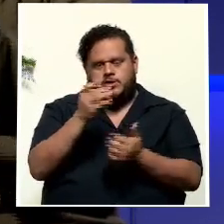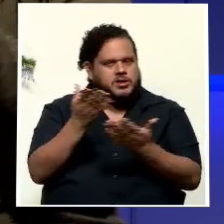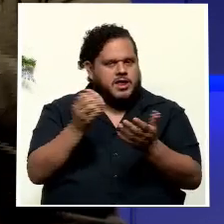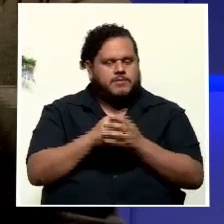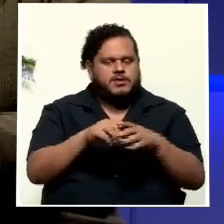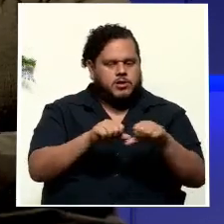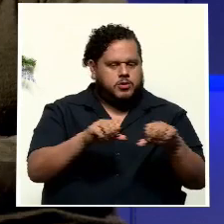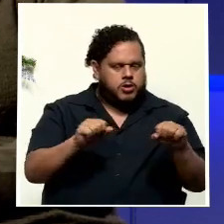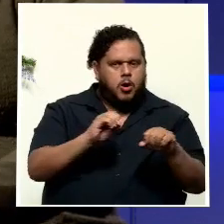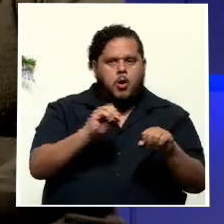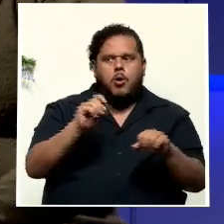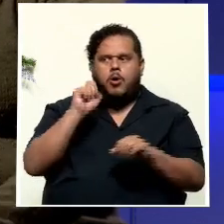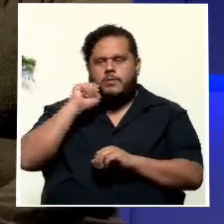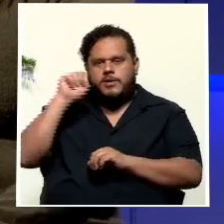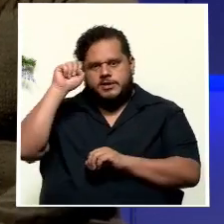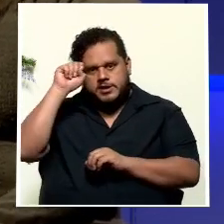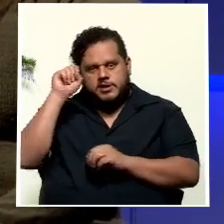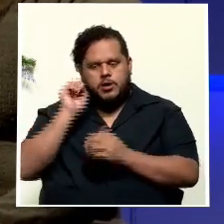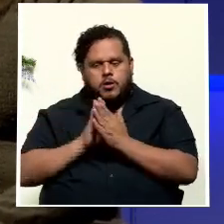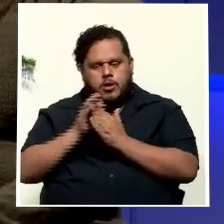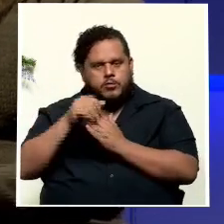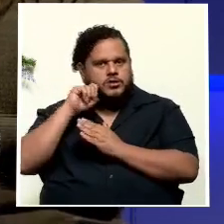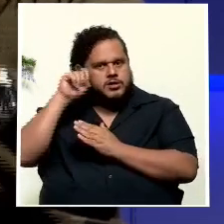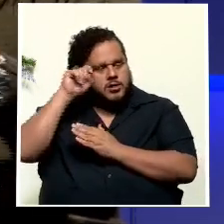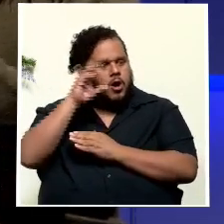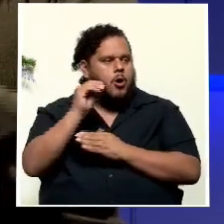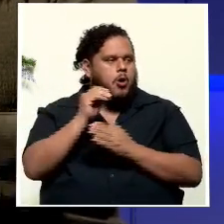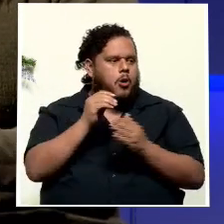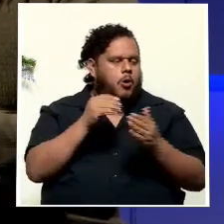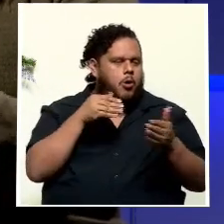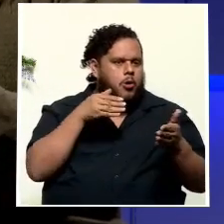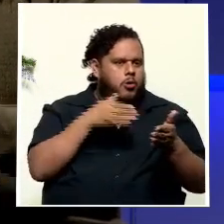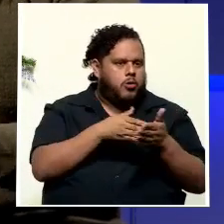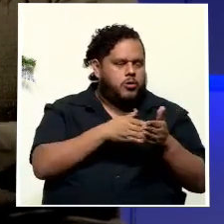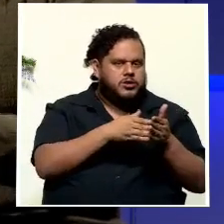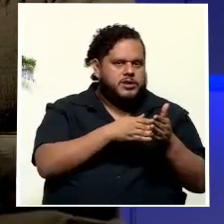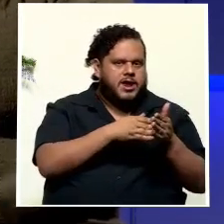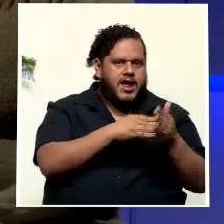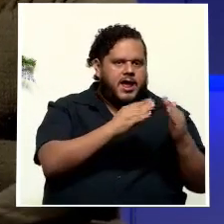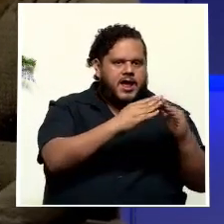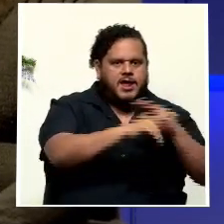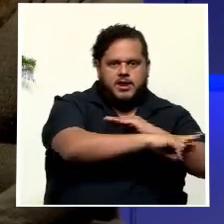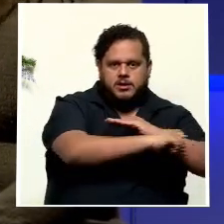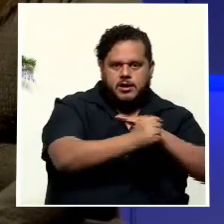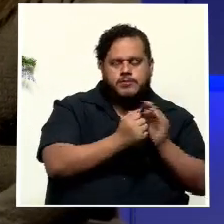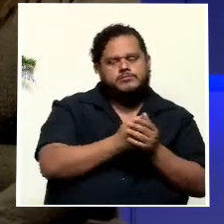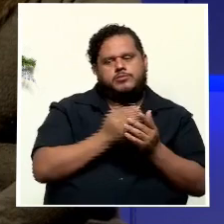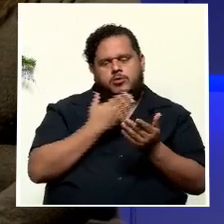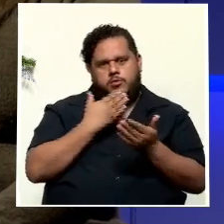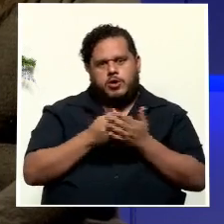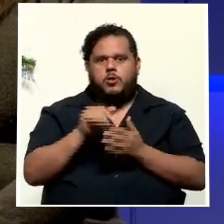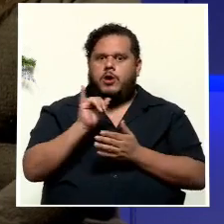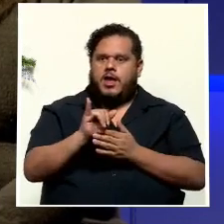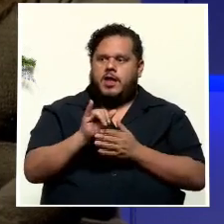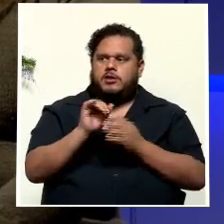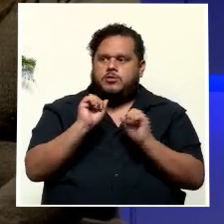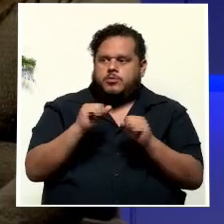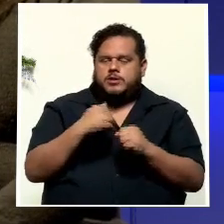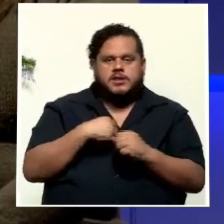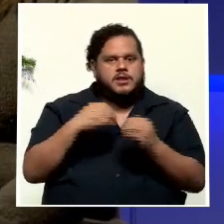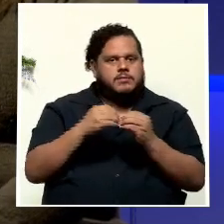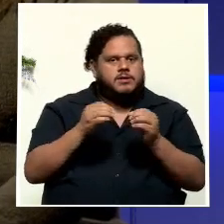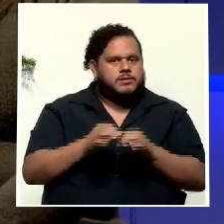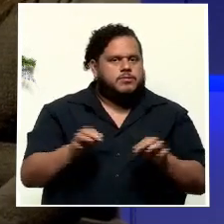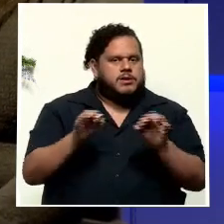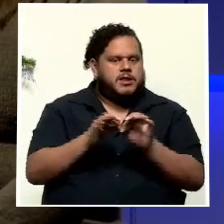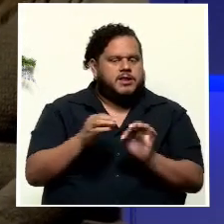delitos sexuales, o va a ser delitos contra la propiedad. Esa prerrogativa, imagínense qué poder más importante la tiene